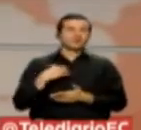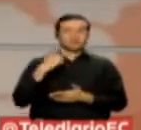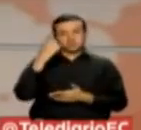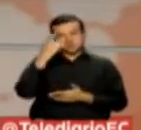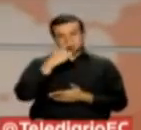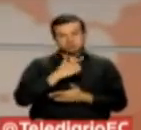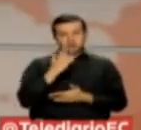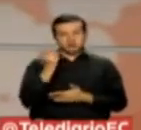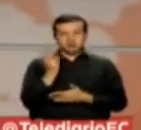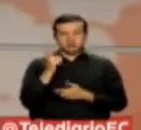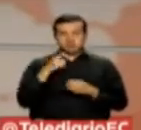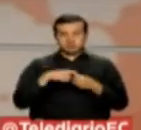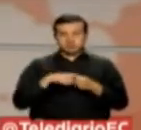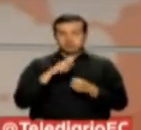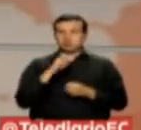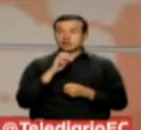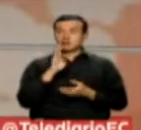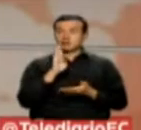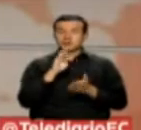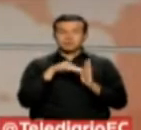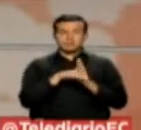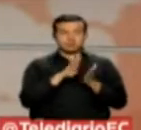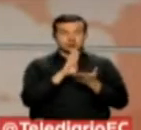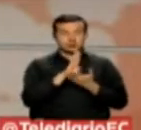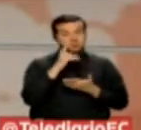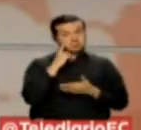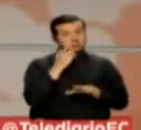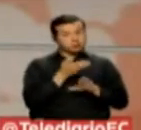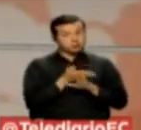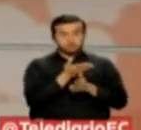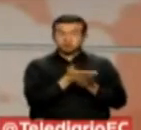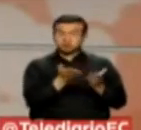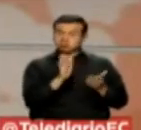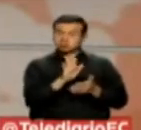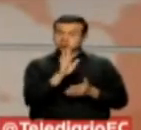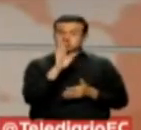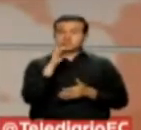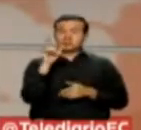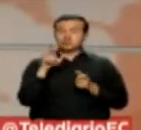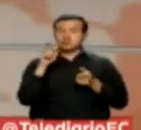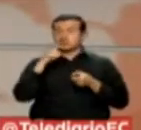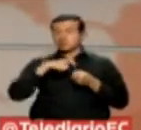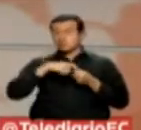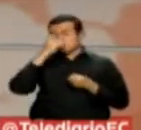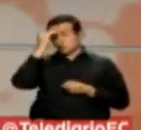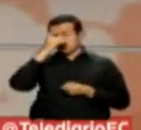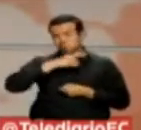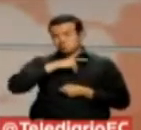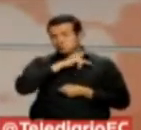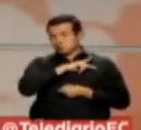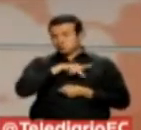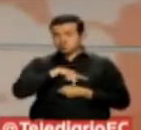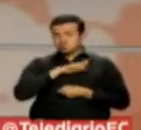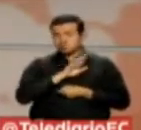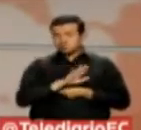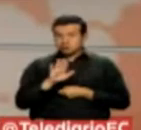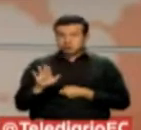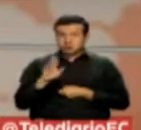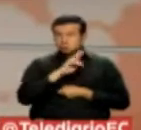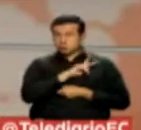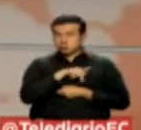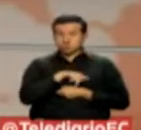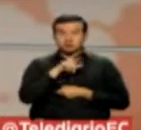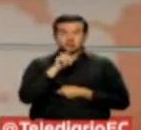Ahí el BIES no interviene sino diciendo tenemos este producto y el afiliado decide. Usted sabe que la demanda se